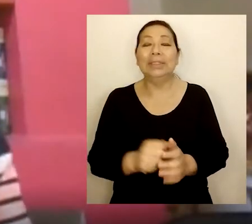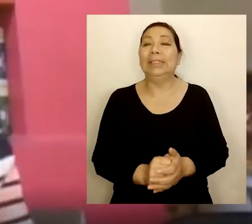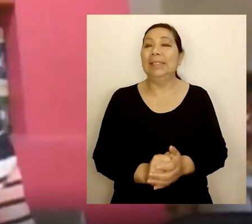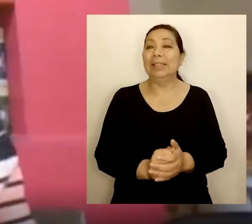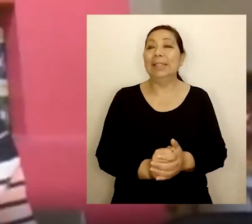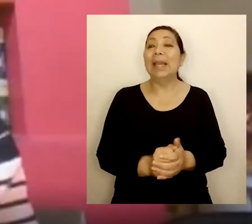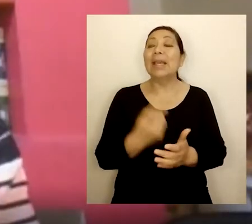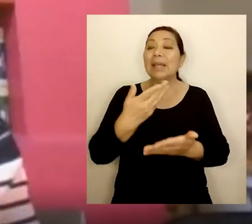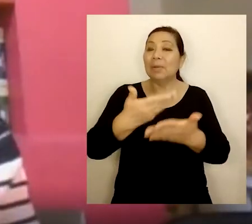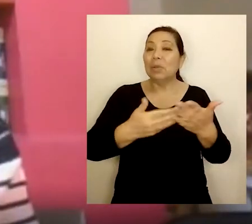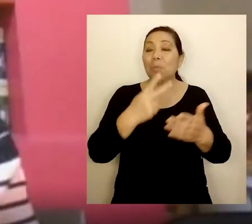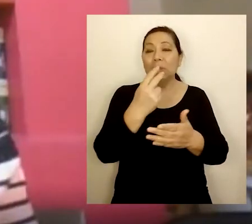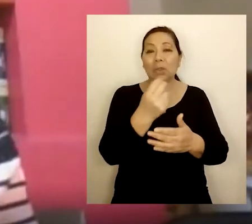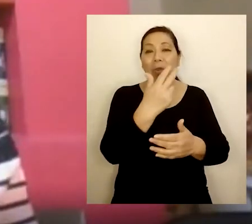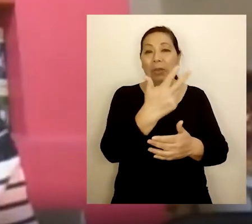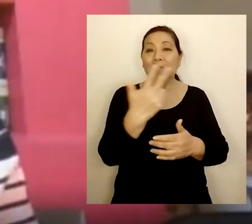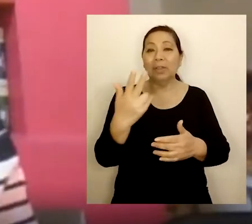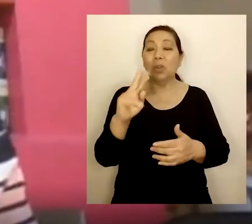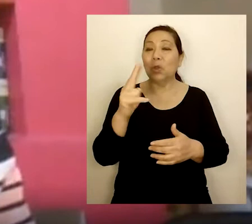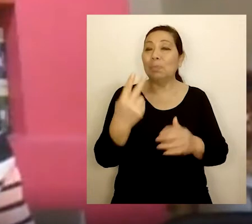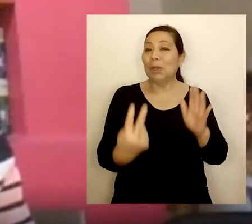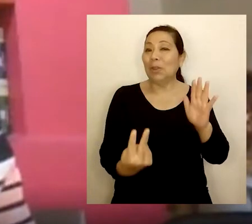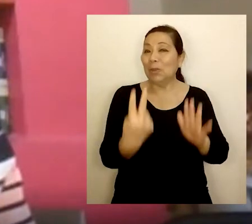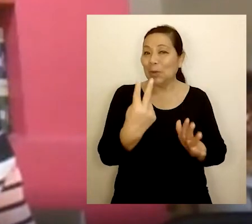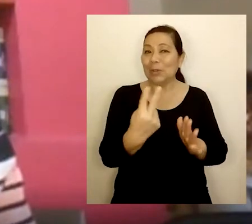Vicente, que es el expediente